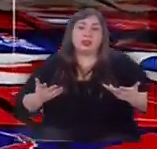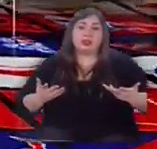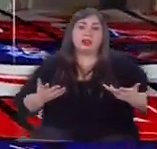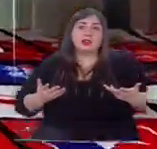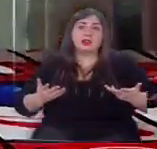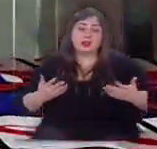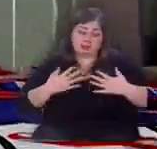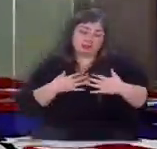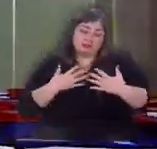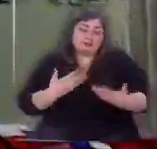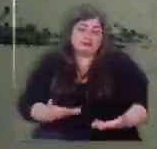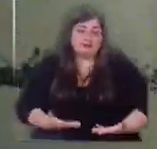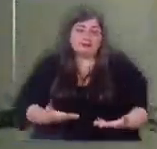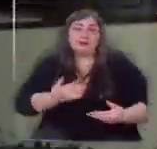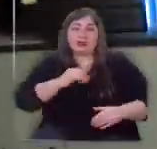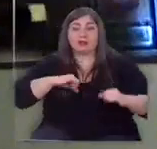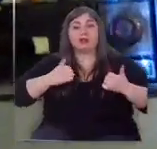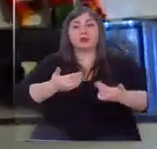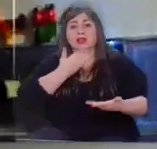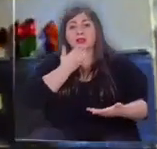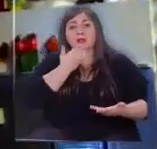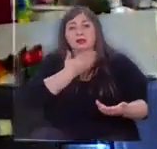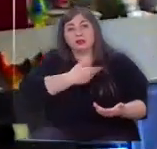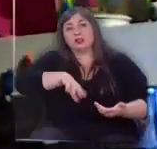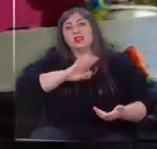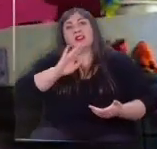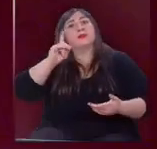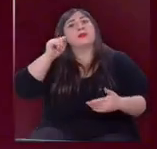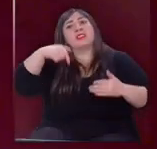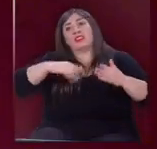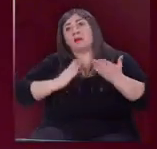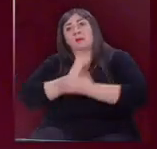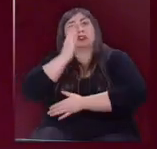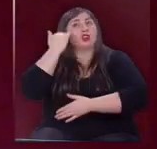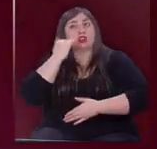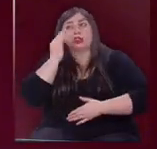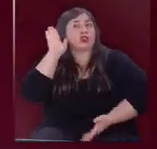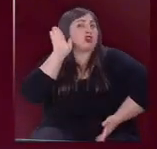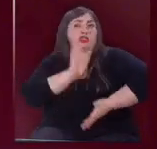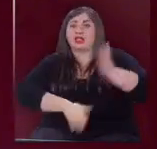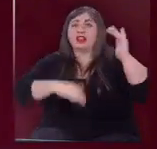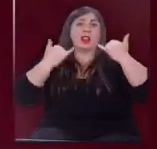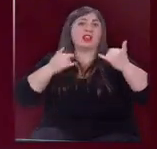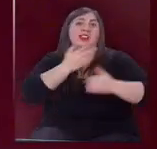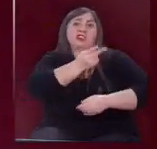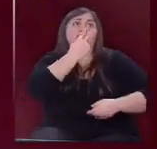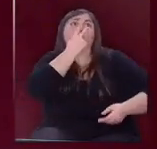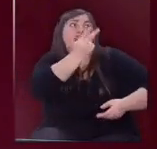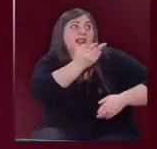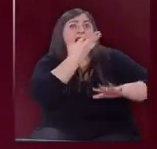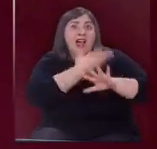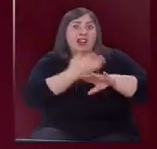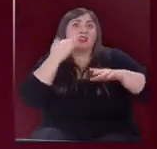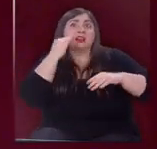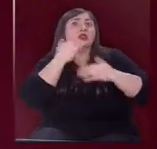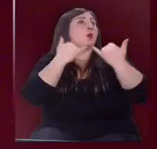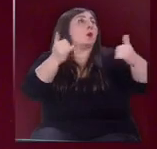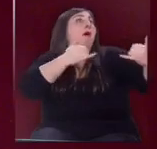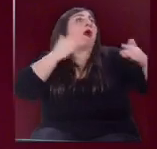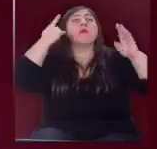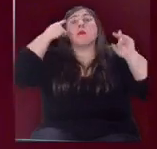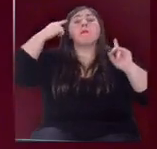poner también de nuestra parte. De que empezó esto, que los niños no me salen para afuera. Ellos ven que aquí andan niños afuera como si